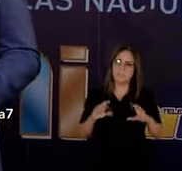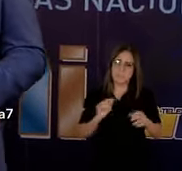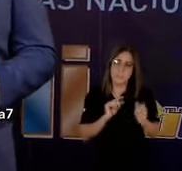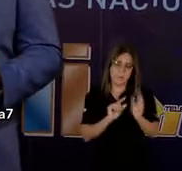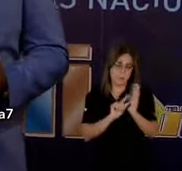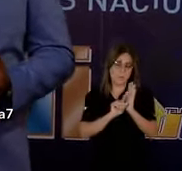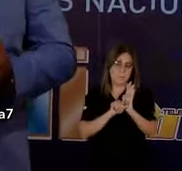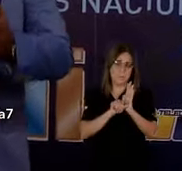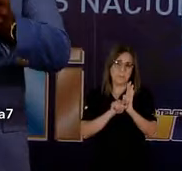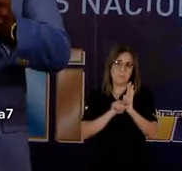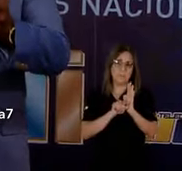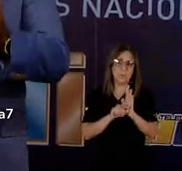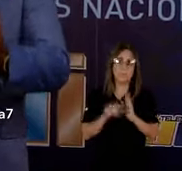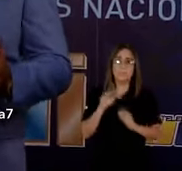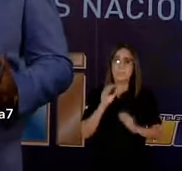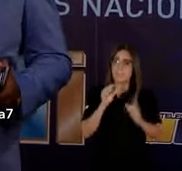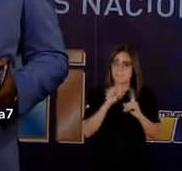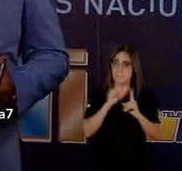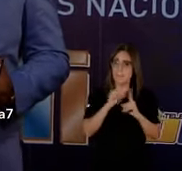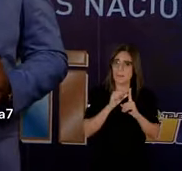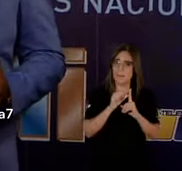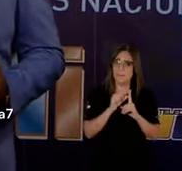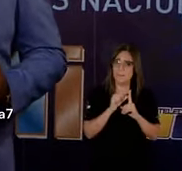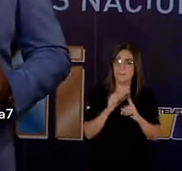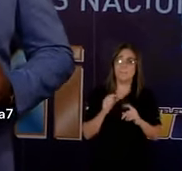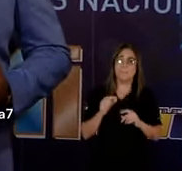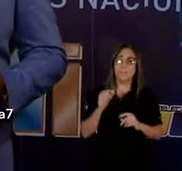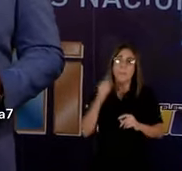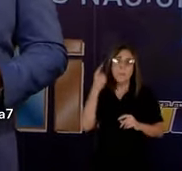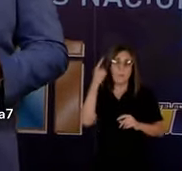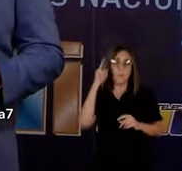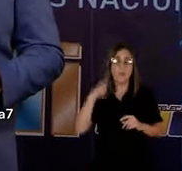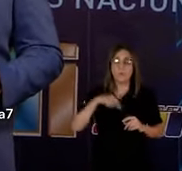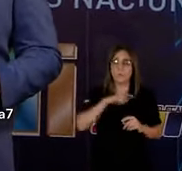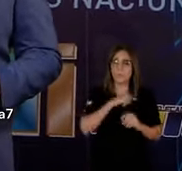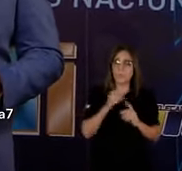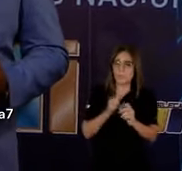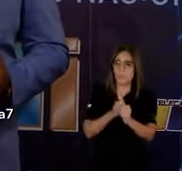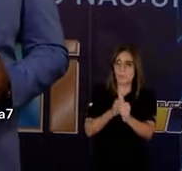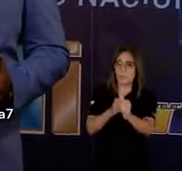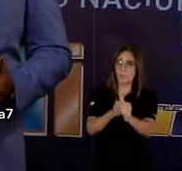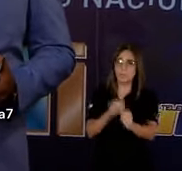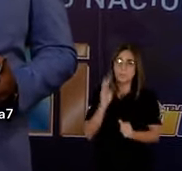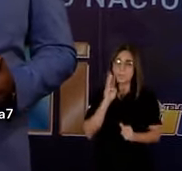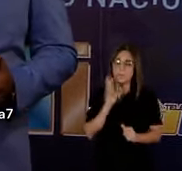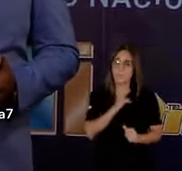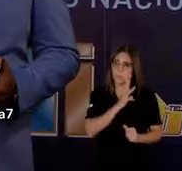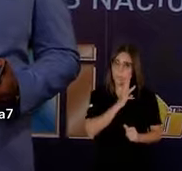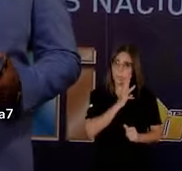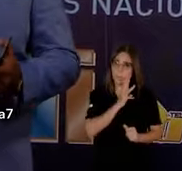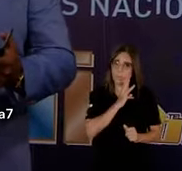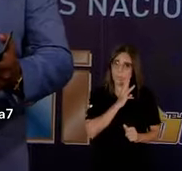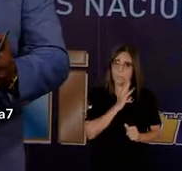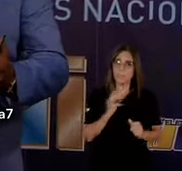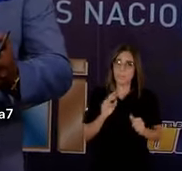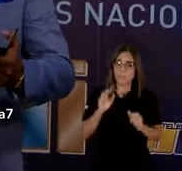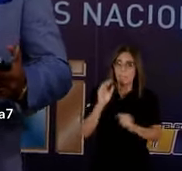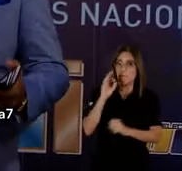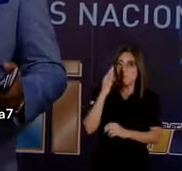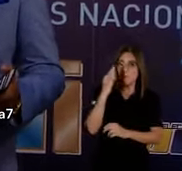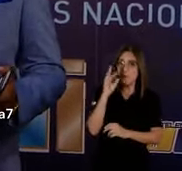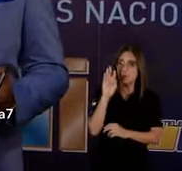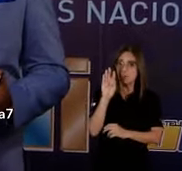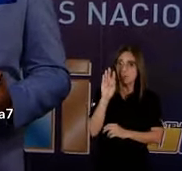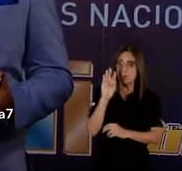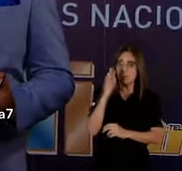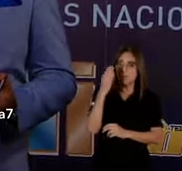apóstol Wanda Rolón, que queremos que estés atento. Si nos estás viendo por las redes sociales, apóstol Wanda Rolón en Facebook, por favor,